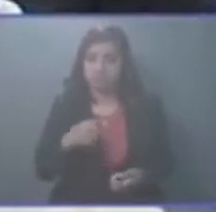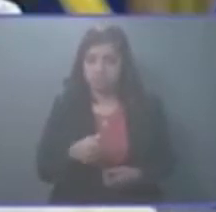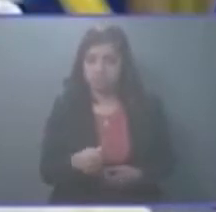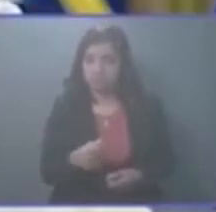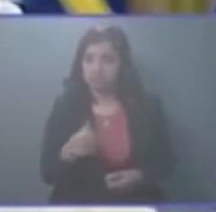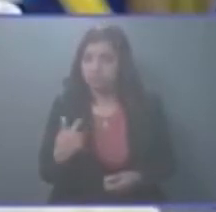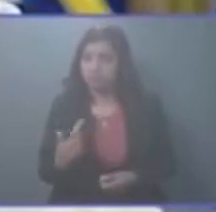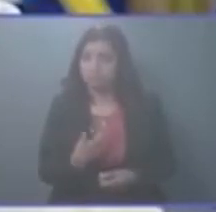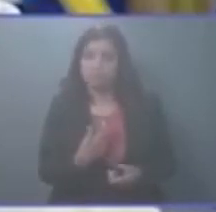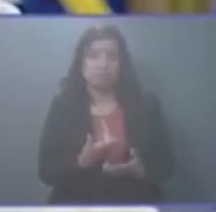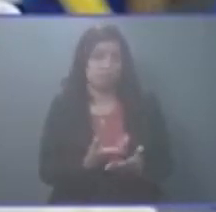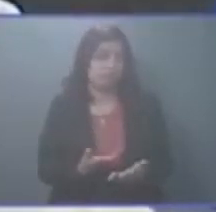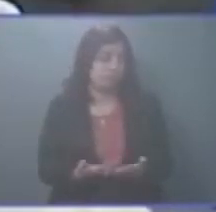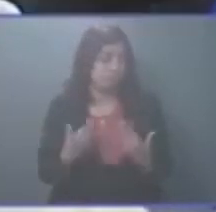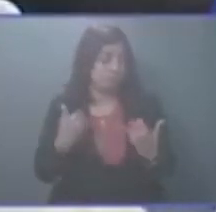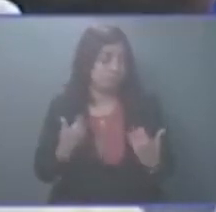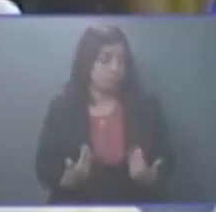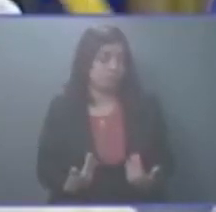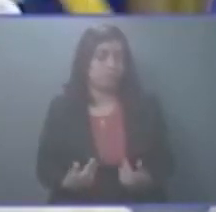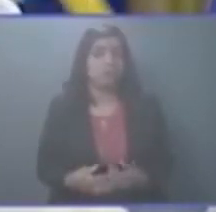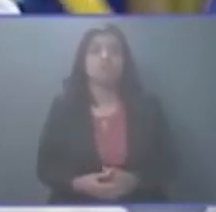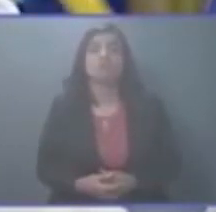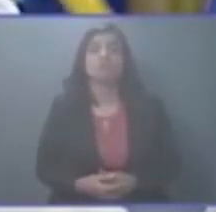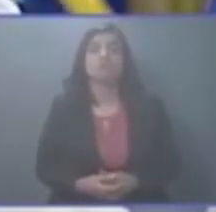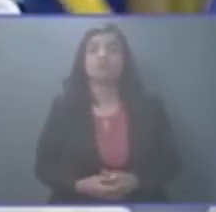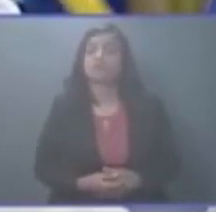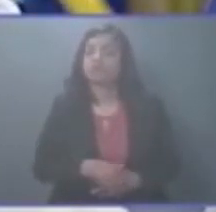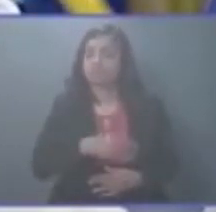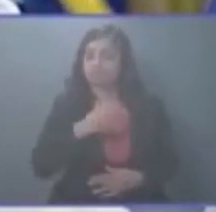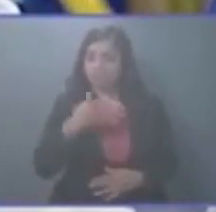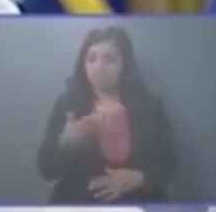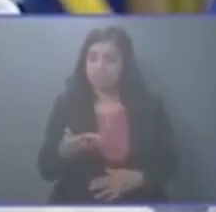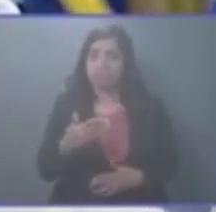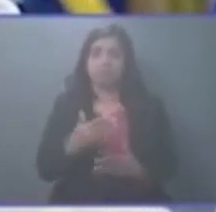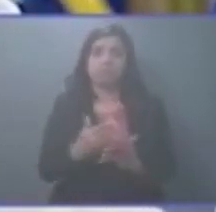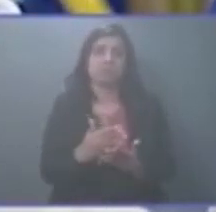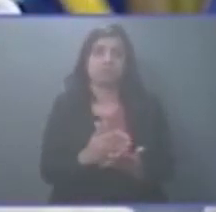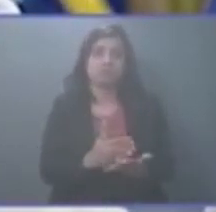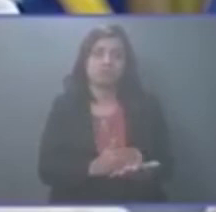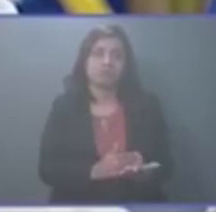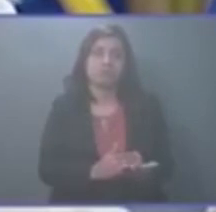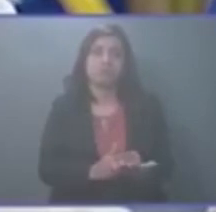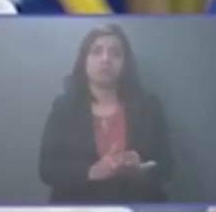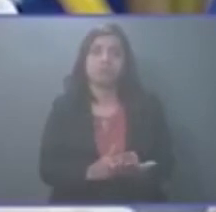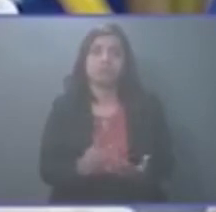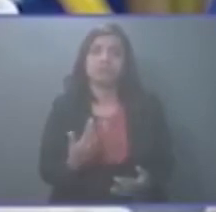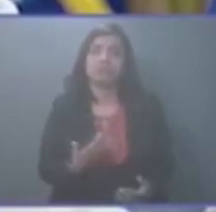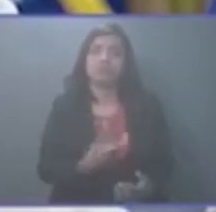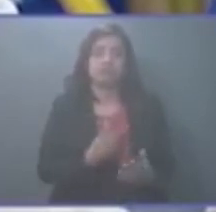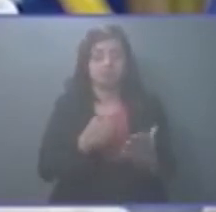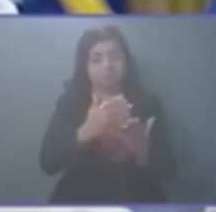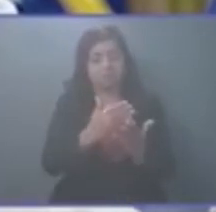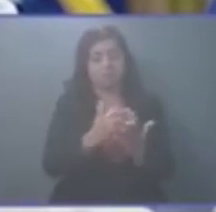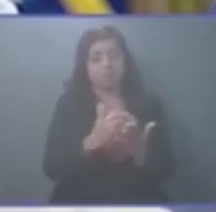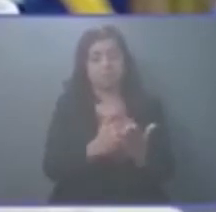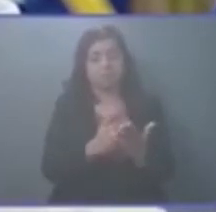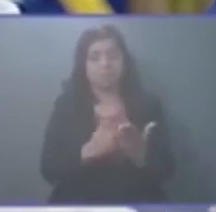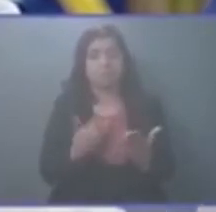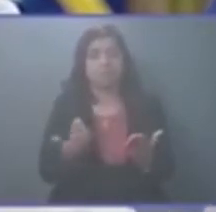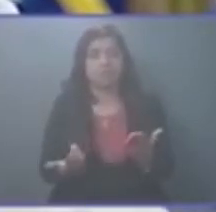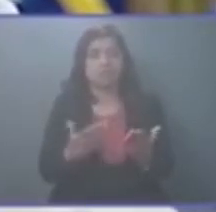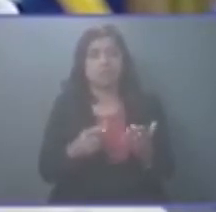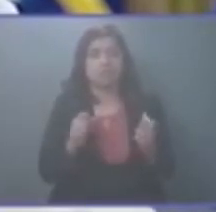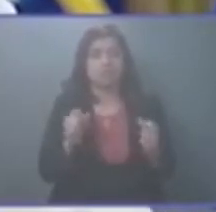la que tienen derecho aislado presente en nuestra agenda y ha estado